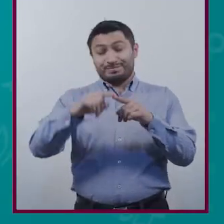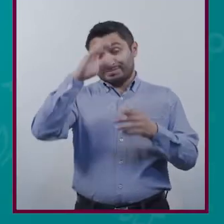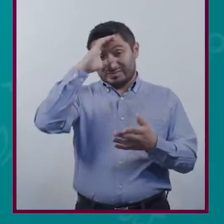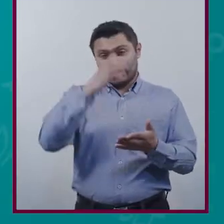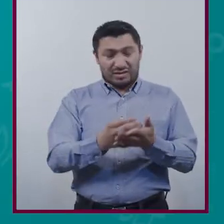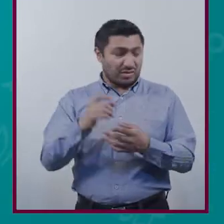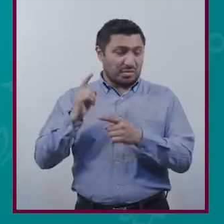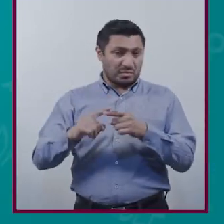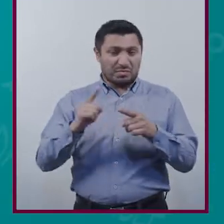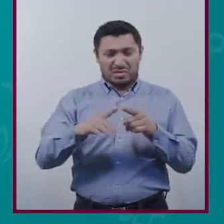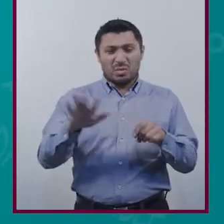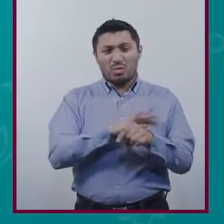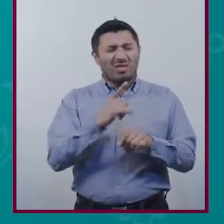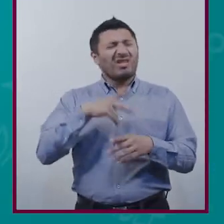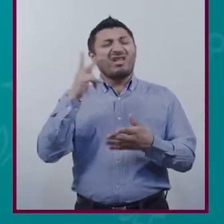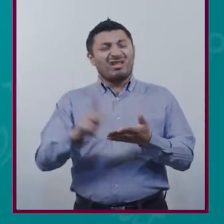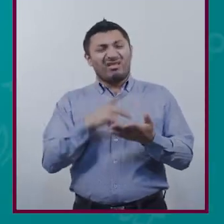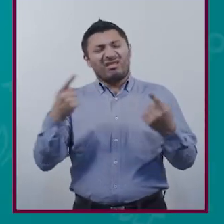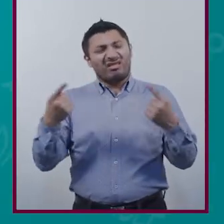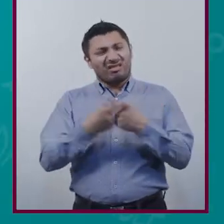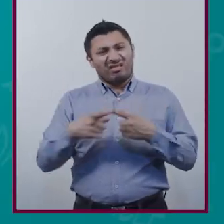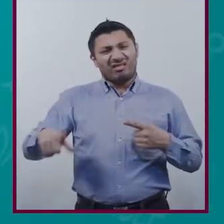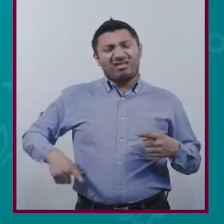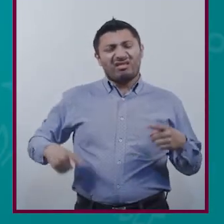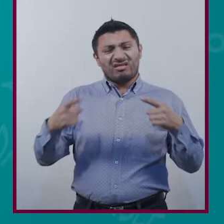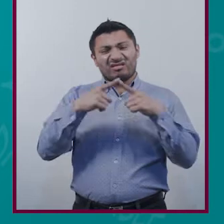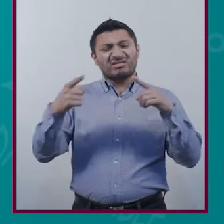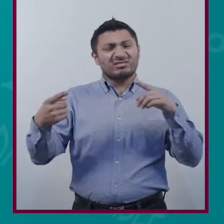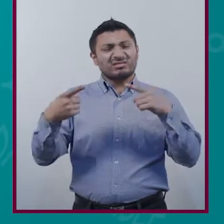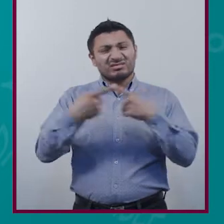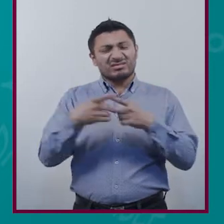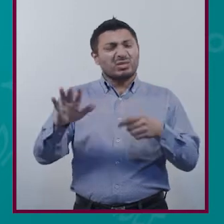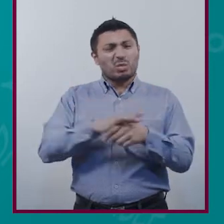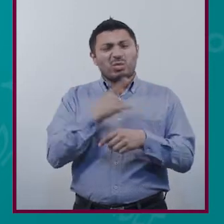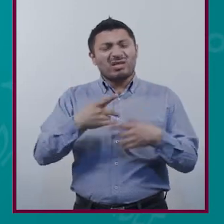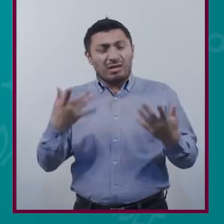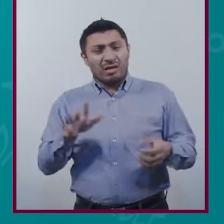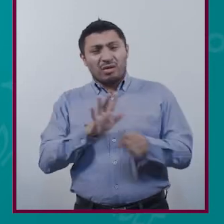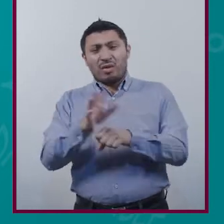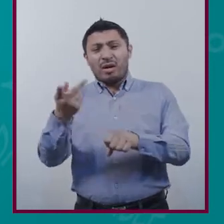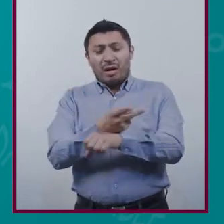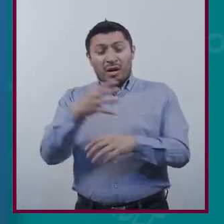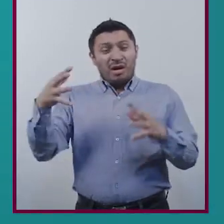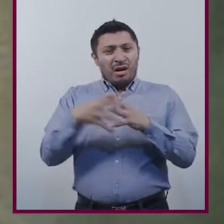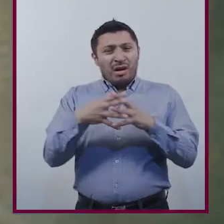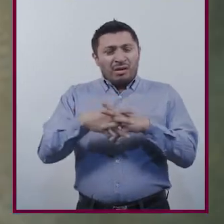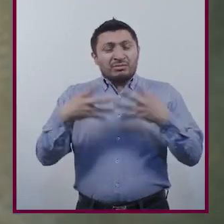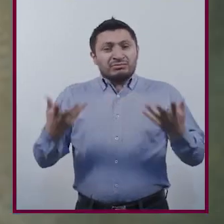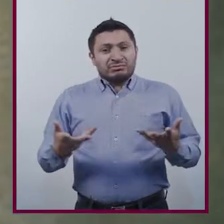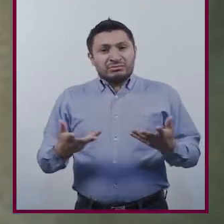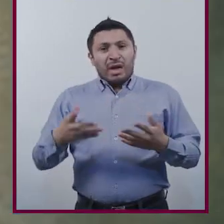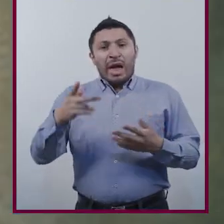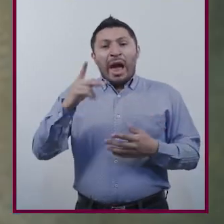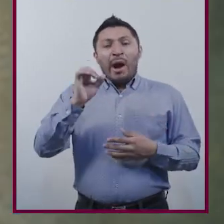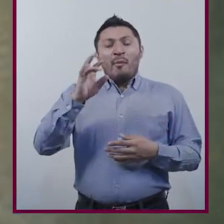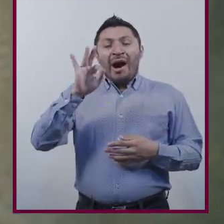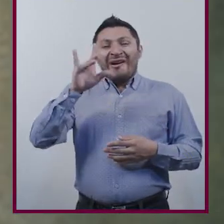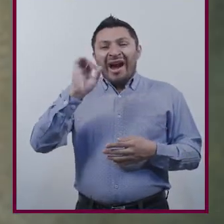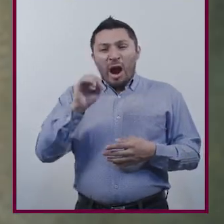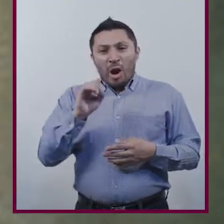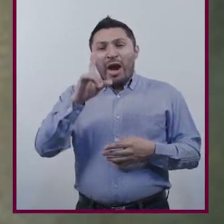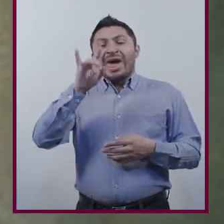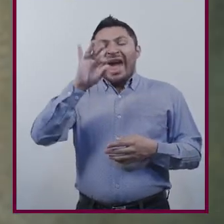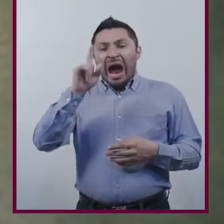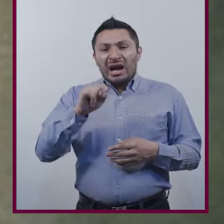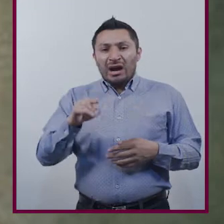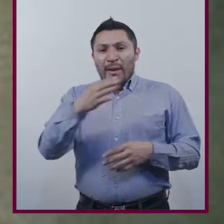qué se confrontan de nueva cuenta el Estado y la Iglesia? ¿Qué sucedió durante esta guerra? Porfirio Díaz asumió la